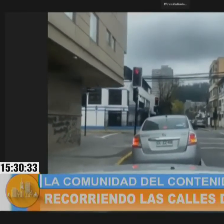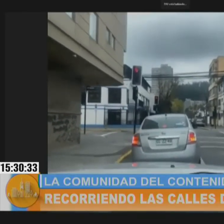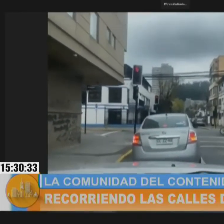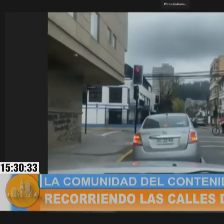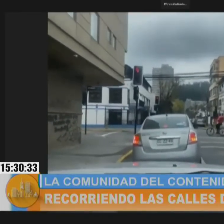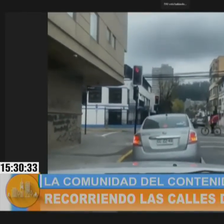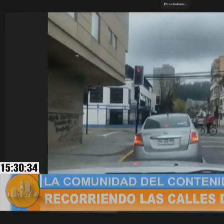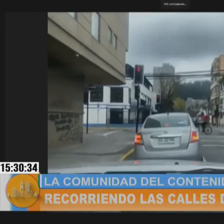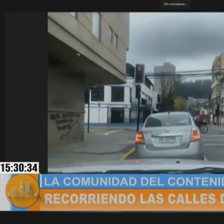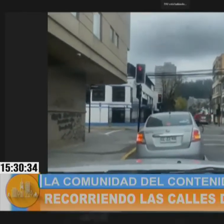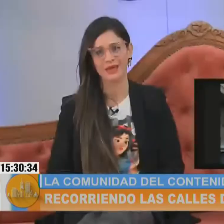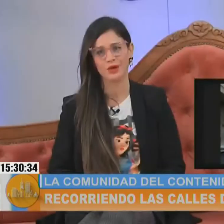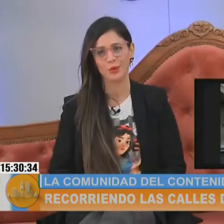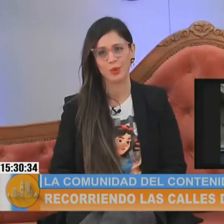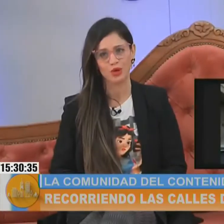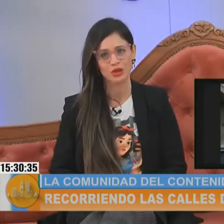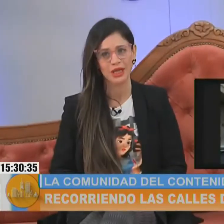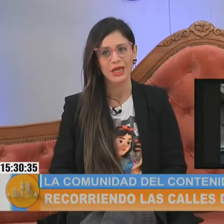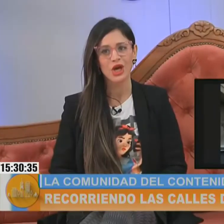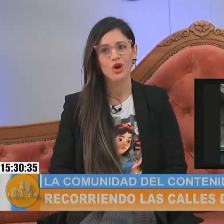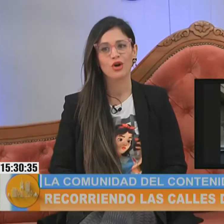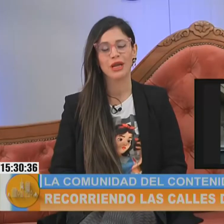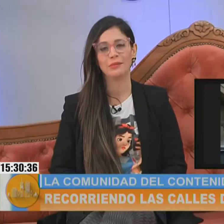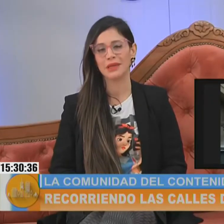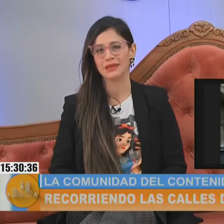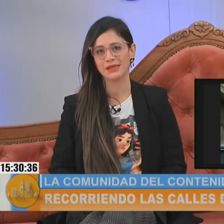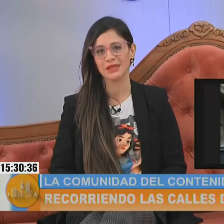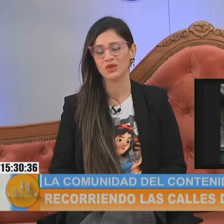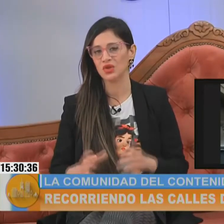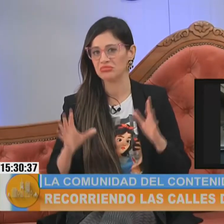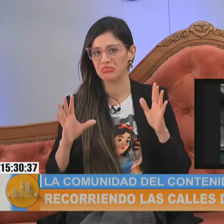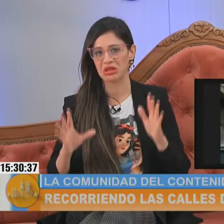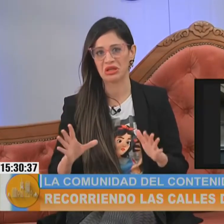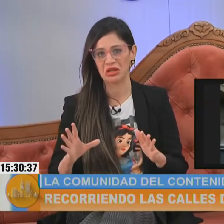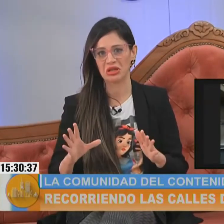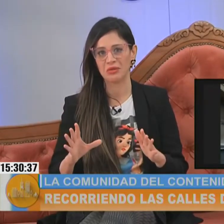casa realmente haciendo la cuarentena que corresponde, o realmente, ¿cierto?